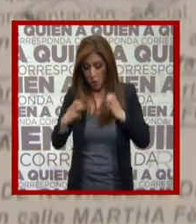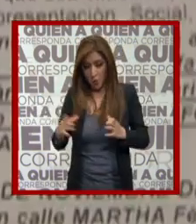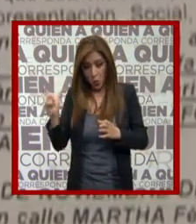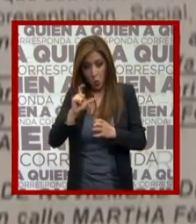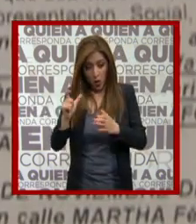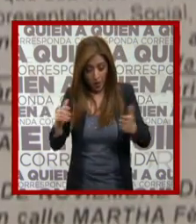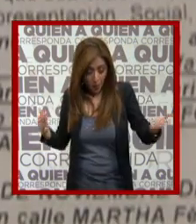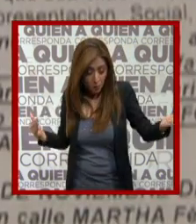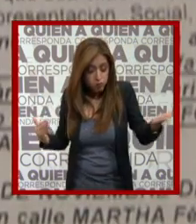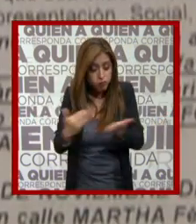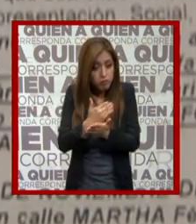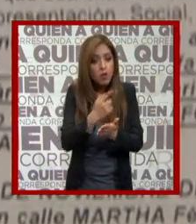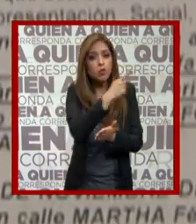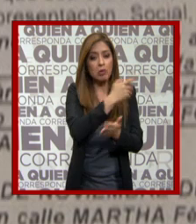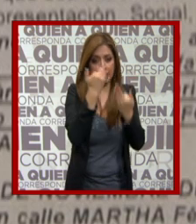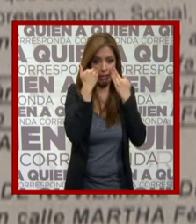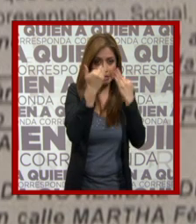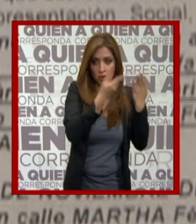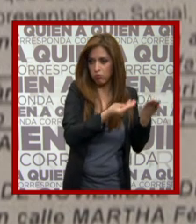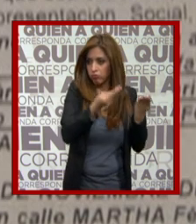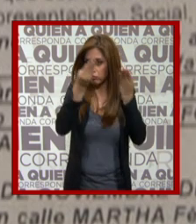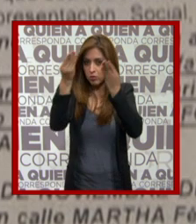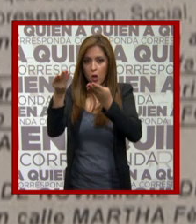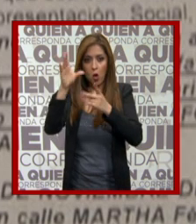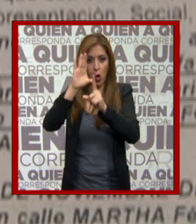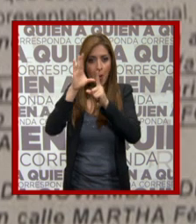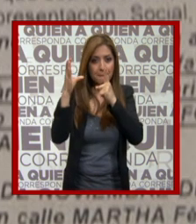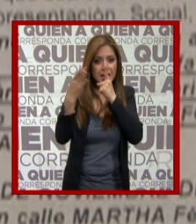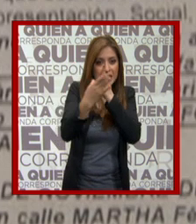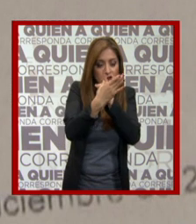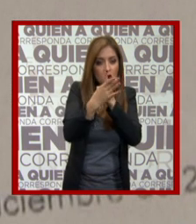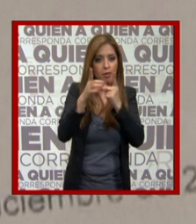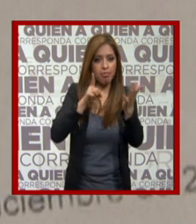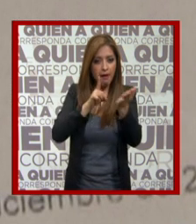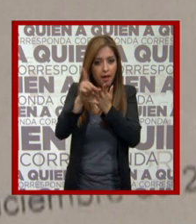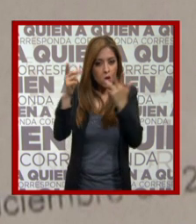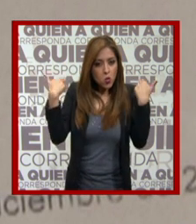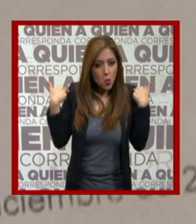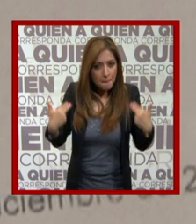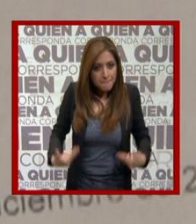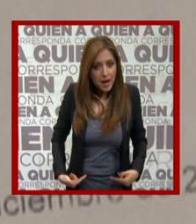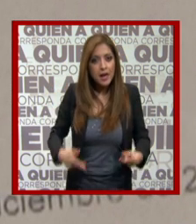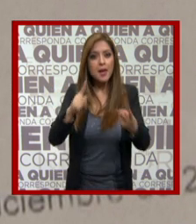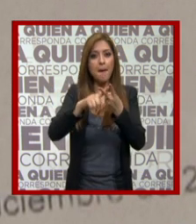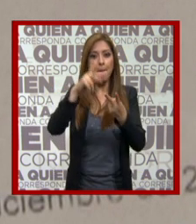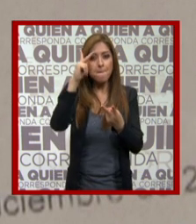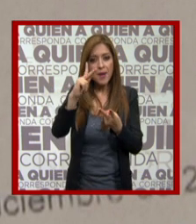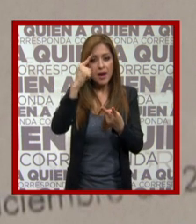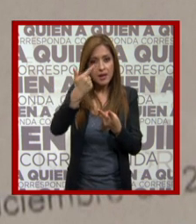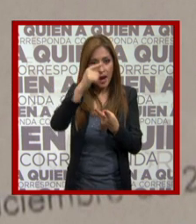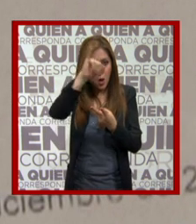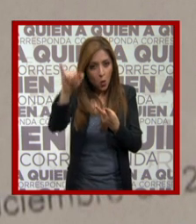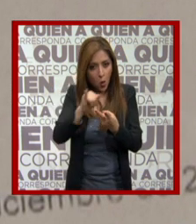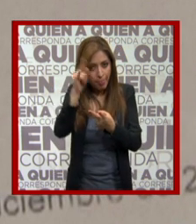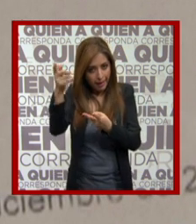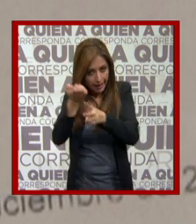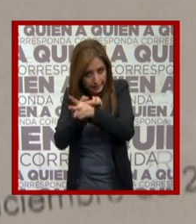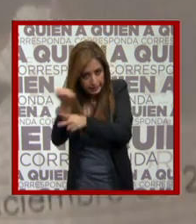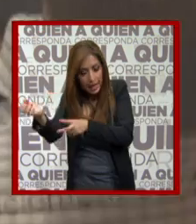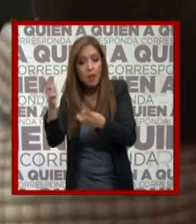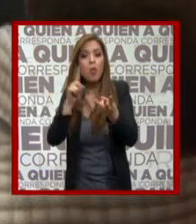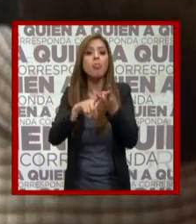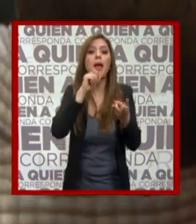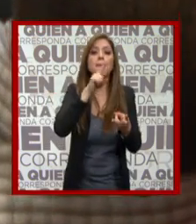accidente, acudió con todo y testigos a la Comisión Estatal de los Derechos Humanos, a la Procuraduría General de Justicia del Estado y al Área de